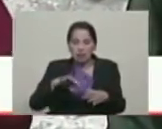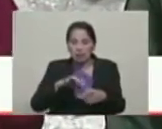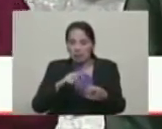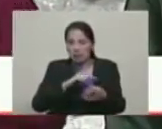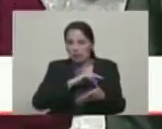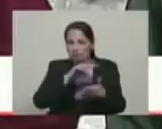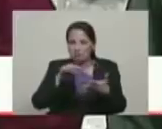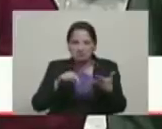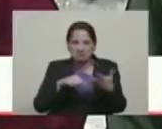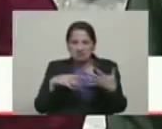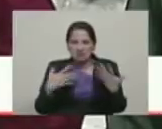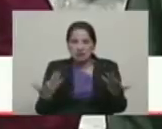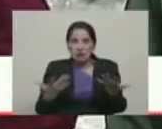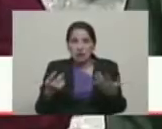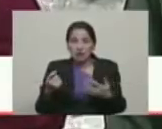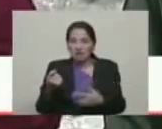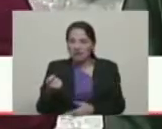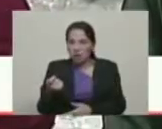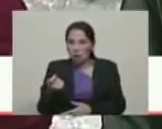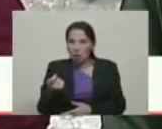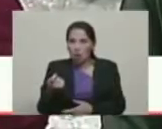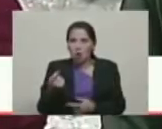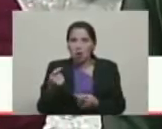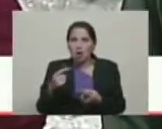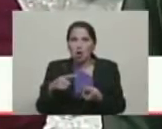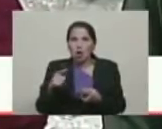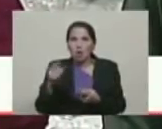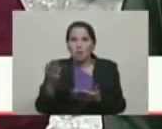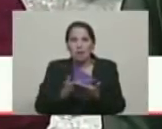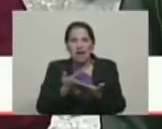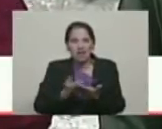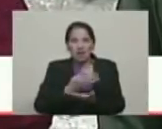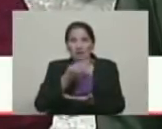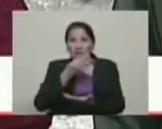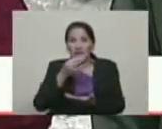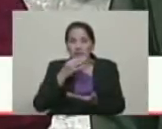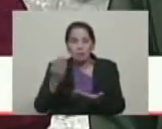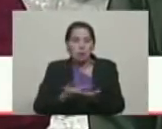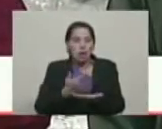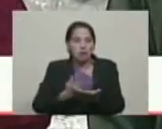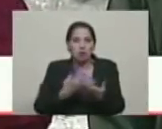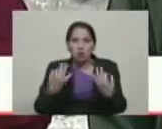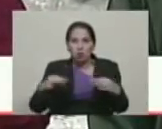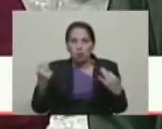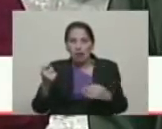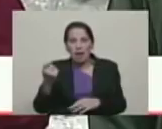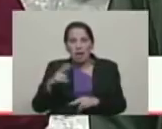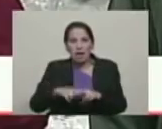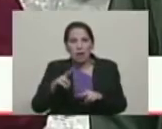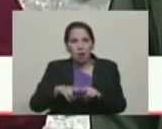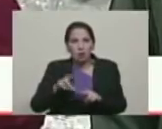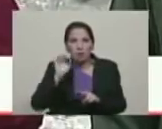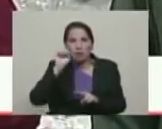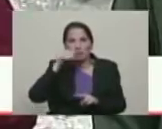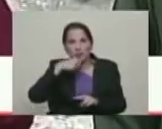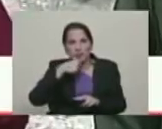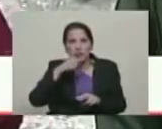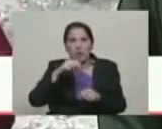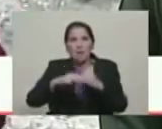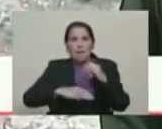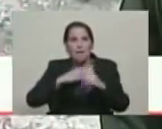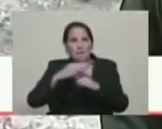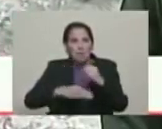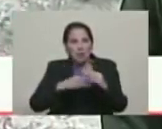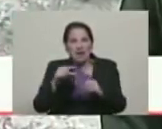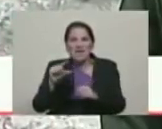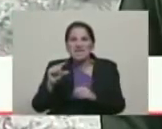especies vegetales: frijol, topocho, plátano, caraota, maíz, papa, quinchoncho,